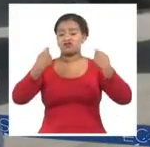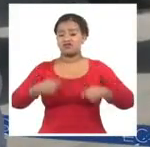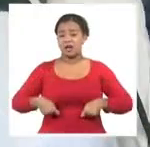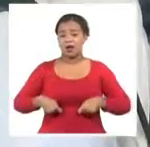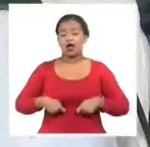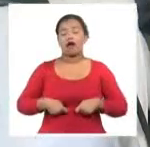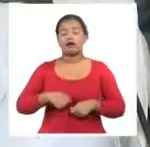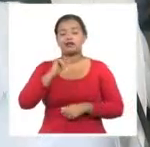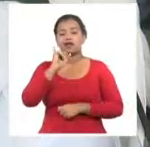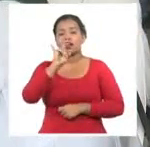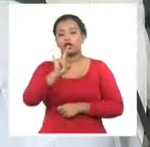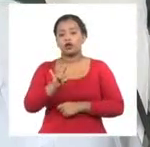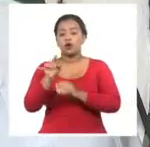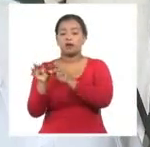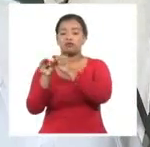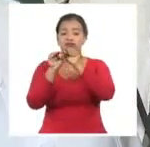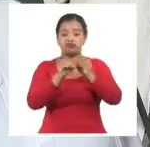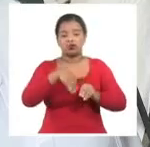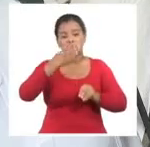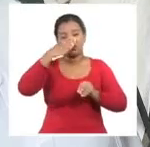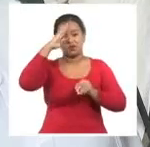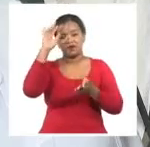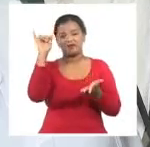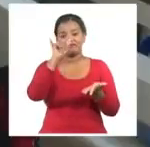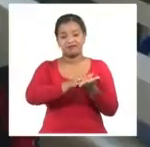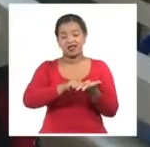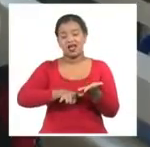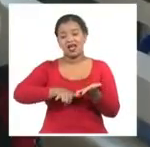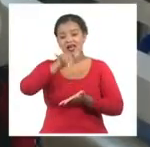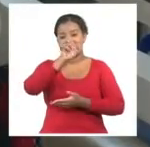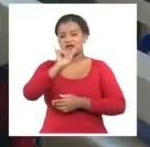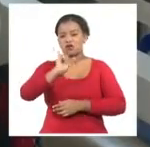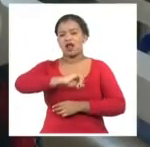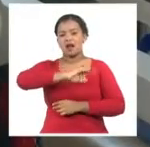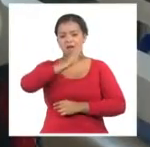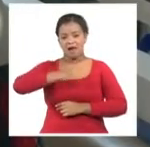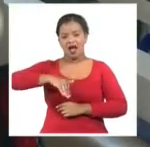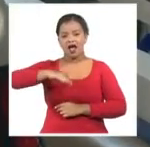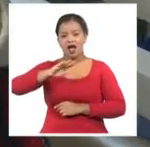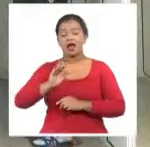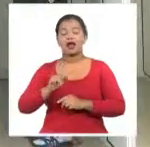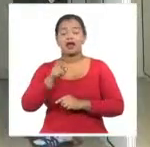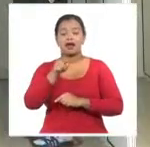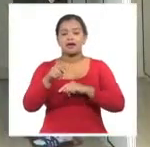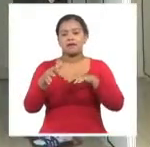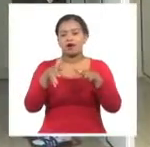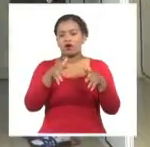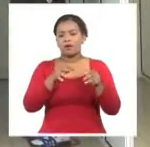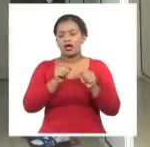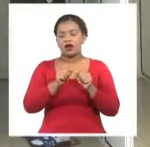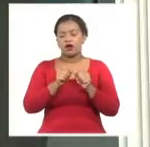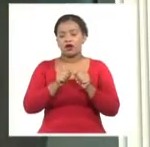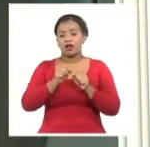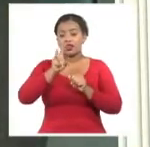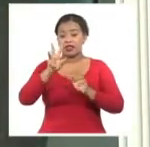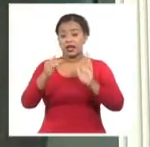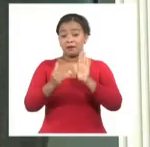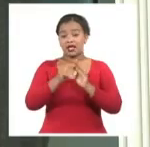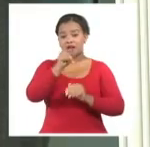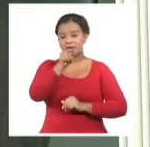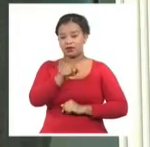69 operaciones de devolución por vía aérea y marítima, en las que están implicados cerca de 3.000